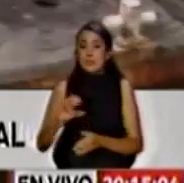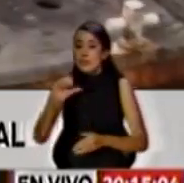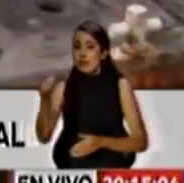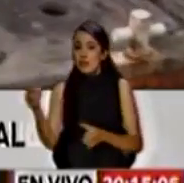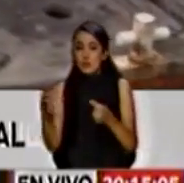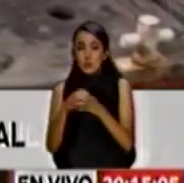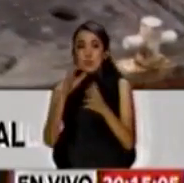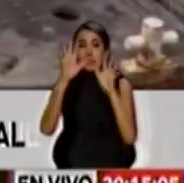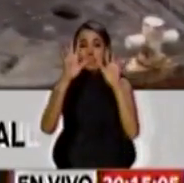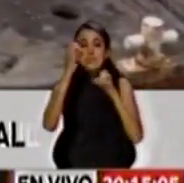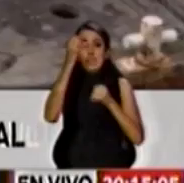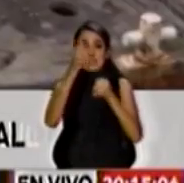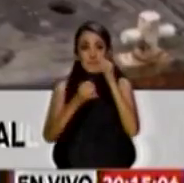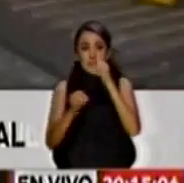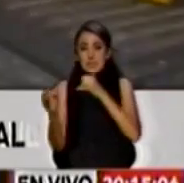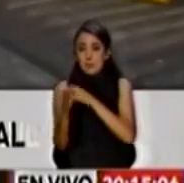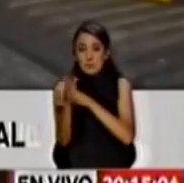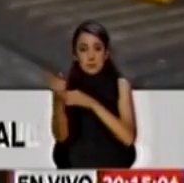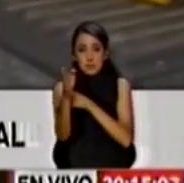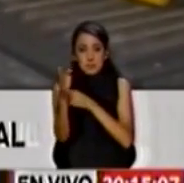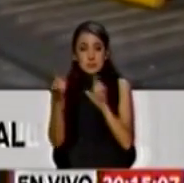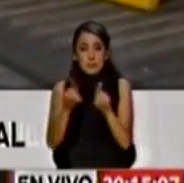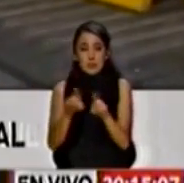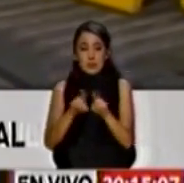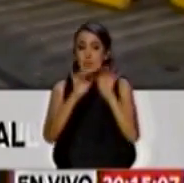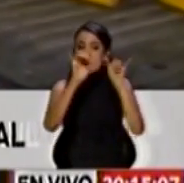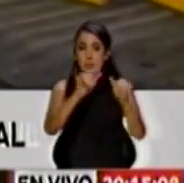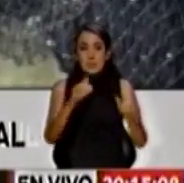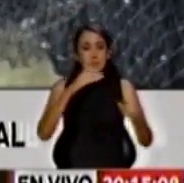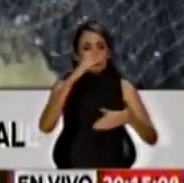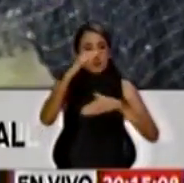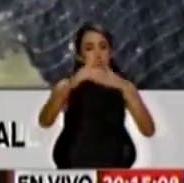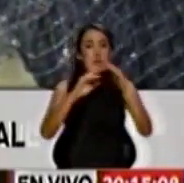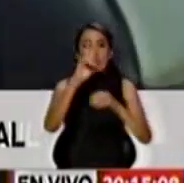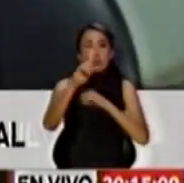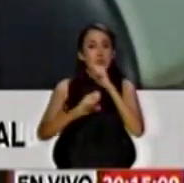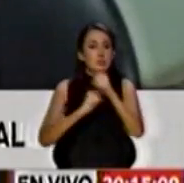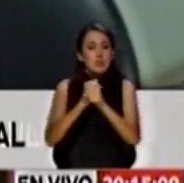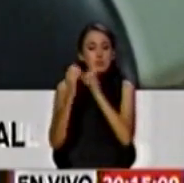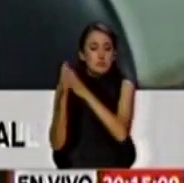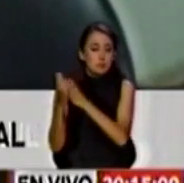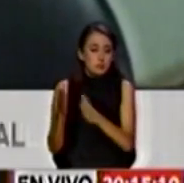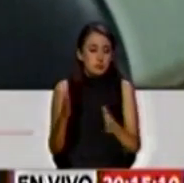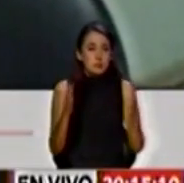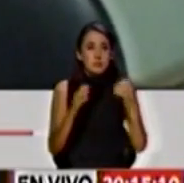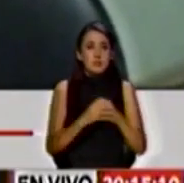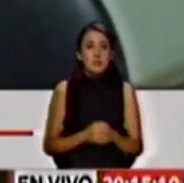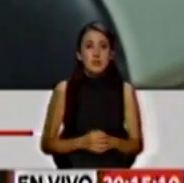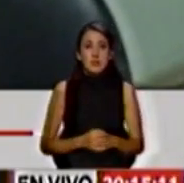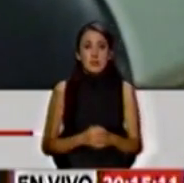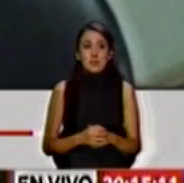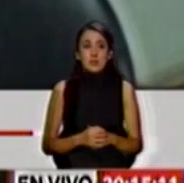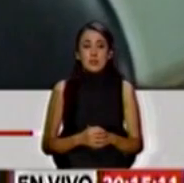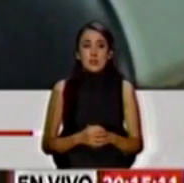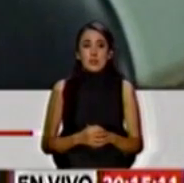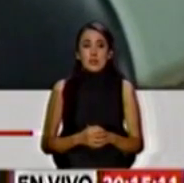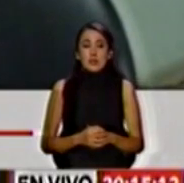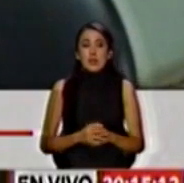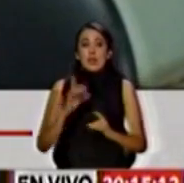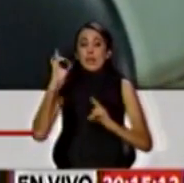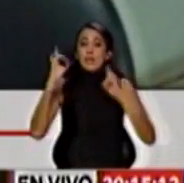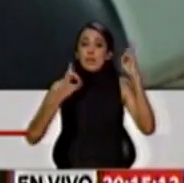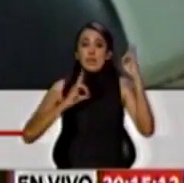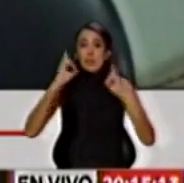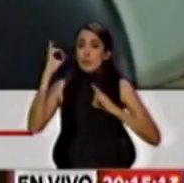aumentará en 10 centavos de dólar y se congelará en ese valor por un período dos años de la ley de la península centena estamos de